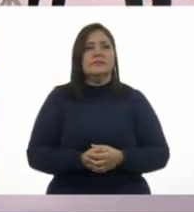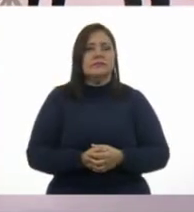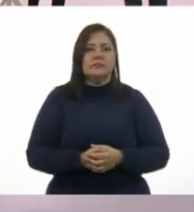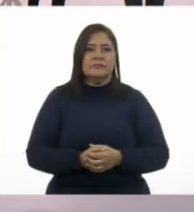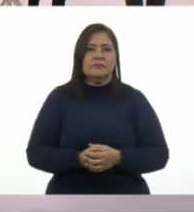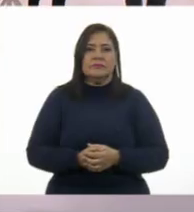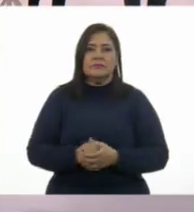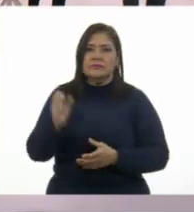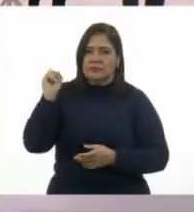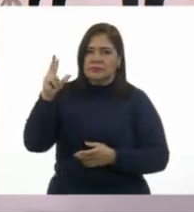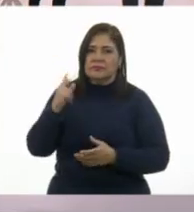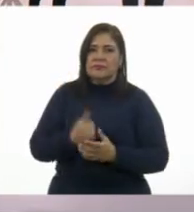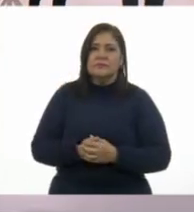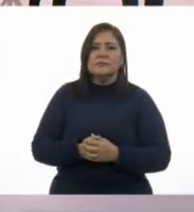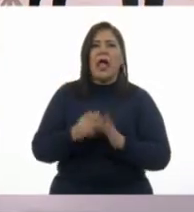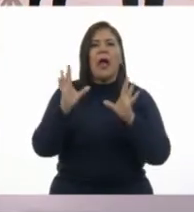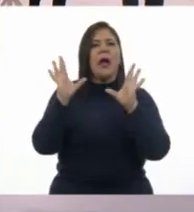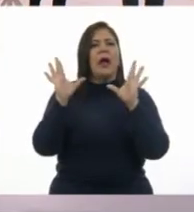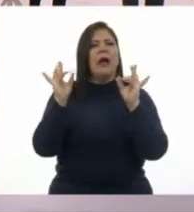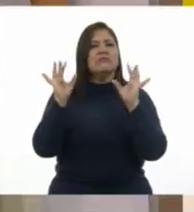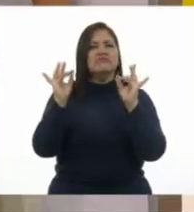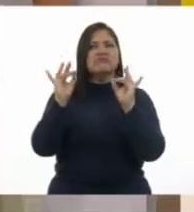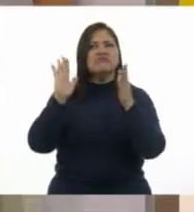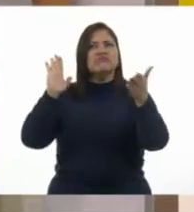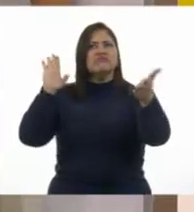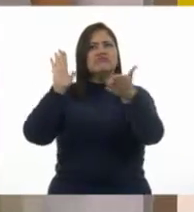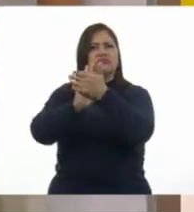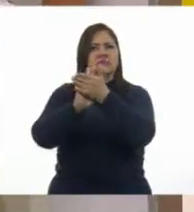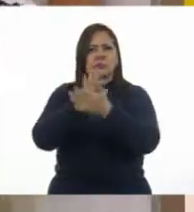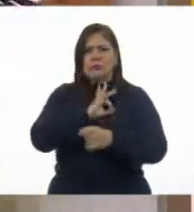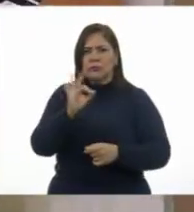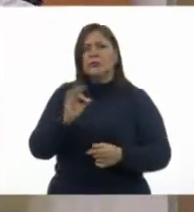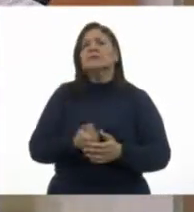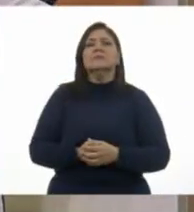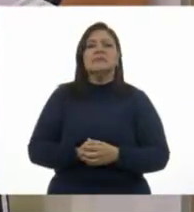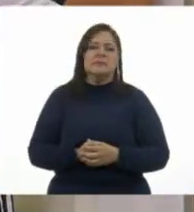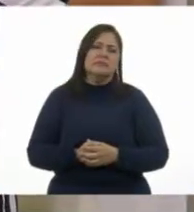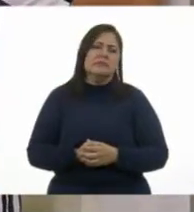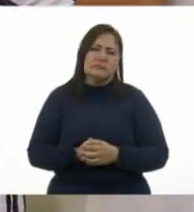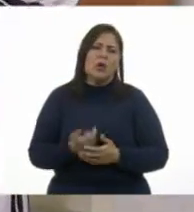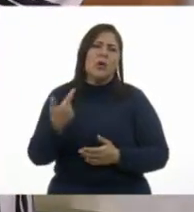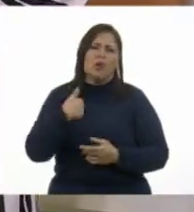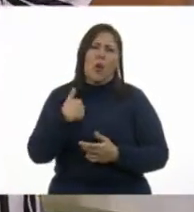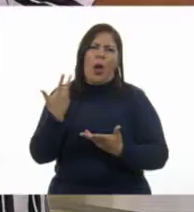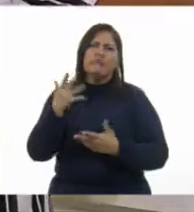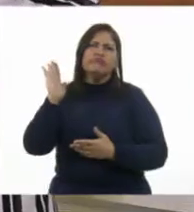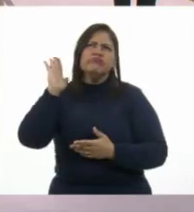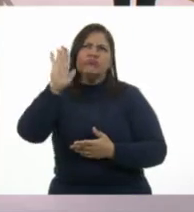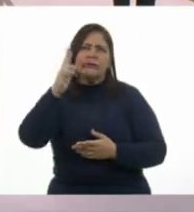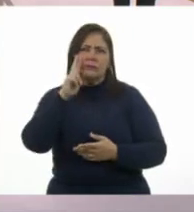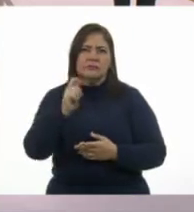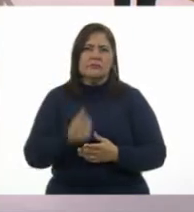Ok. ¿Y si lo pegamos? Si quiere, yo lo sostengo en lo que le escribimos. Ay,